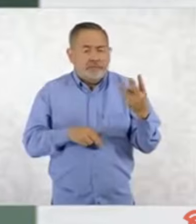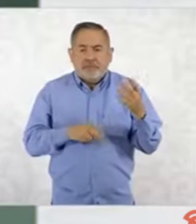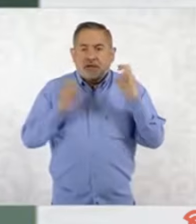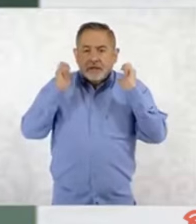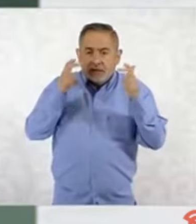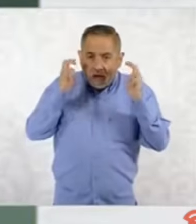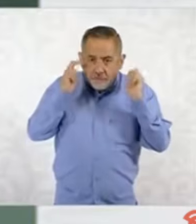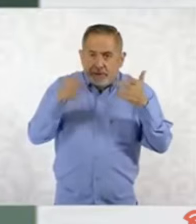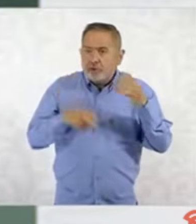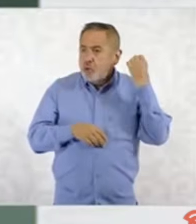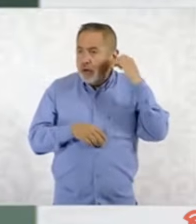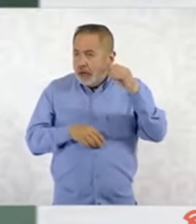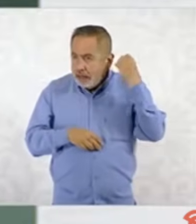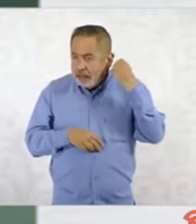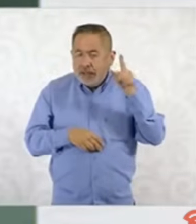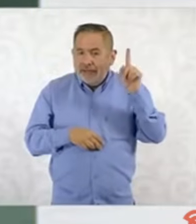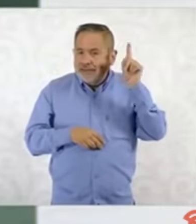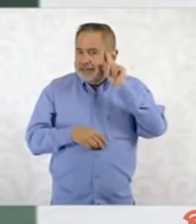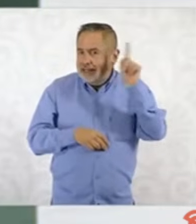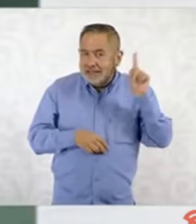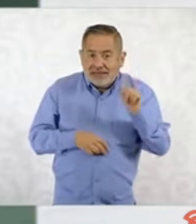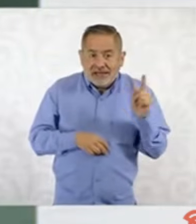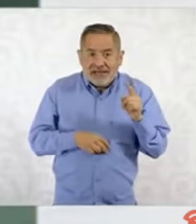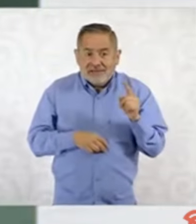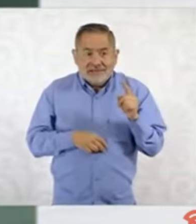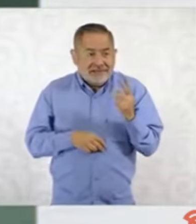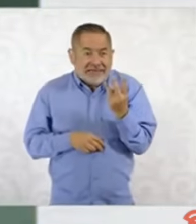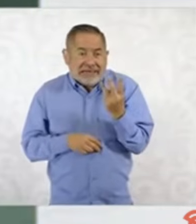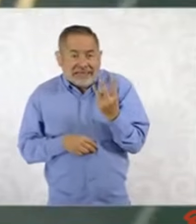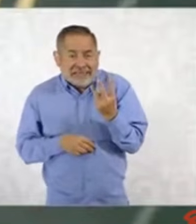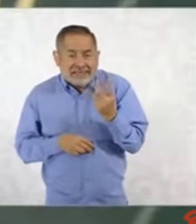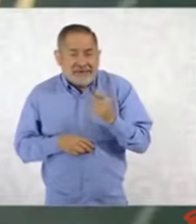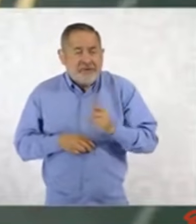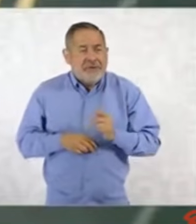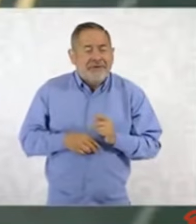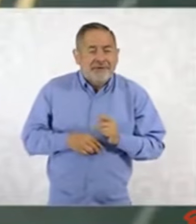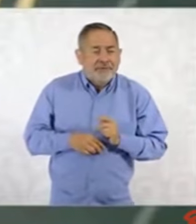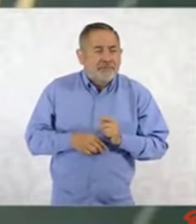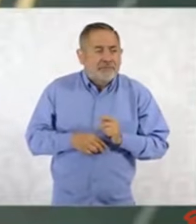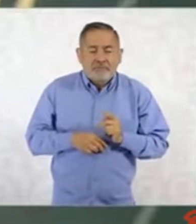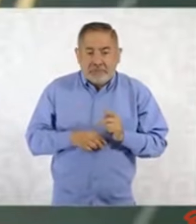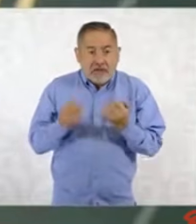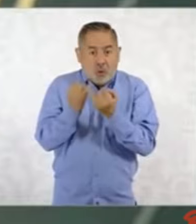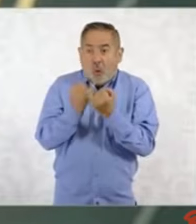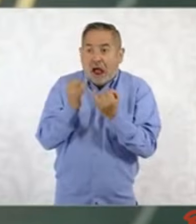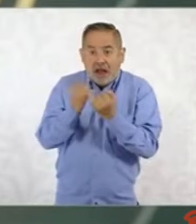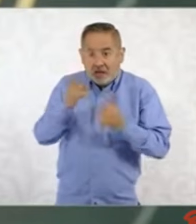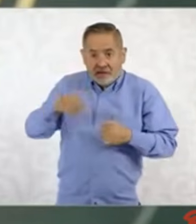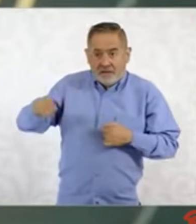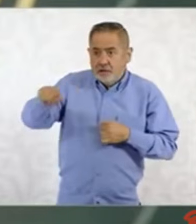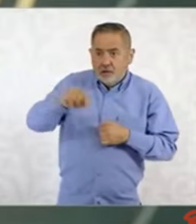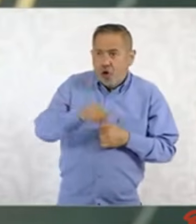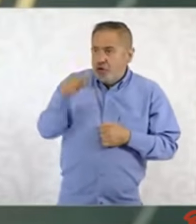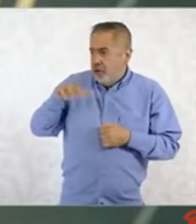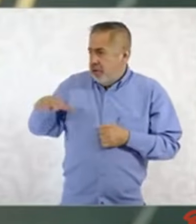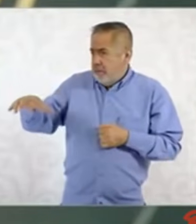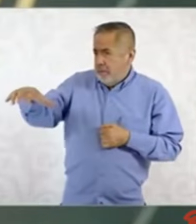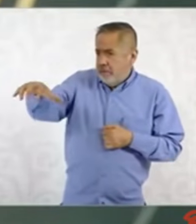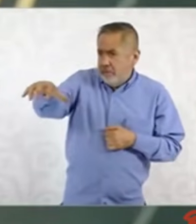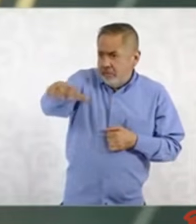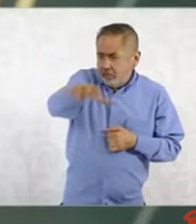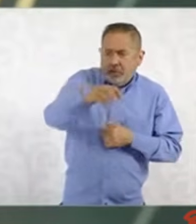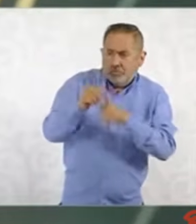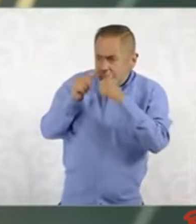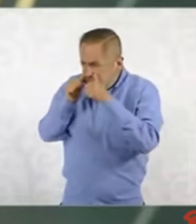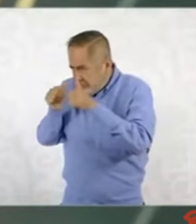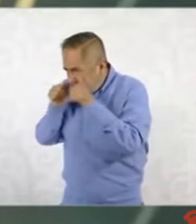Oaxaca y Zacatecas. Y al igual que lo hacemos con las otras representaciones legales, tenemos